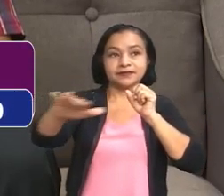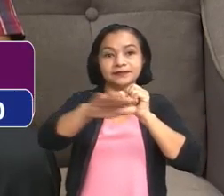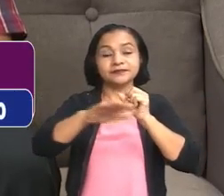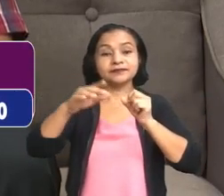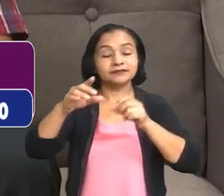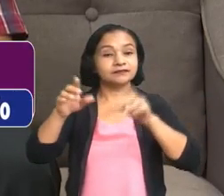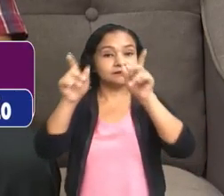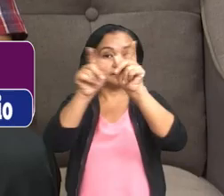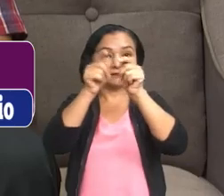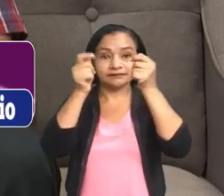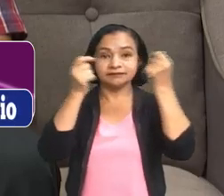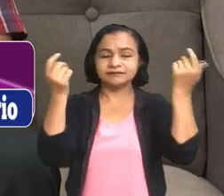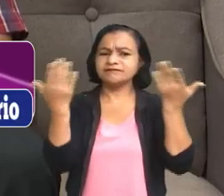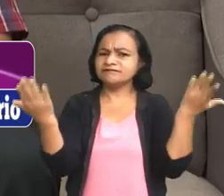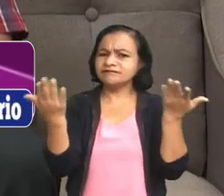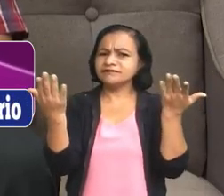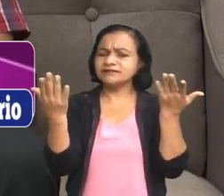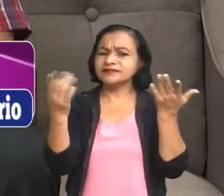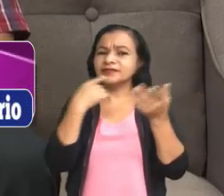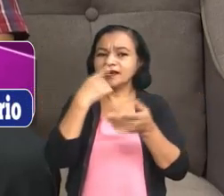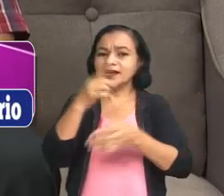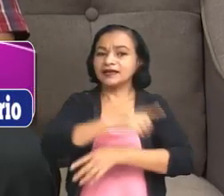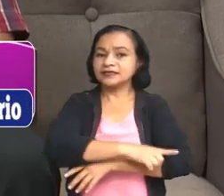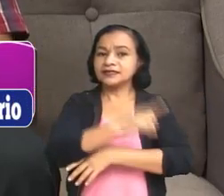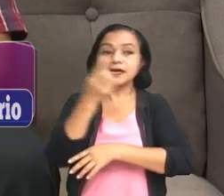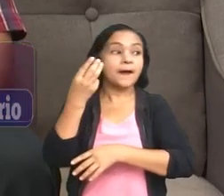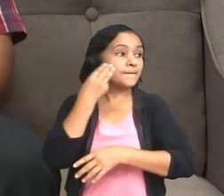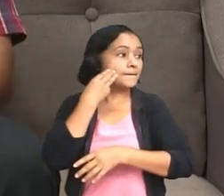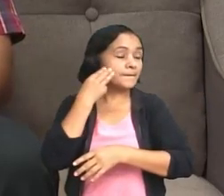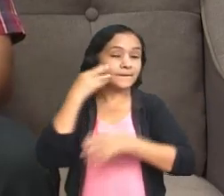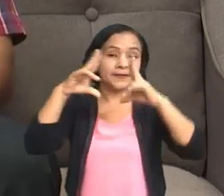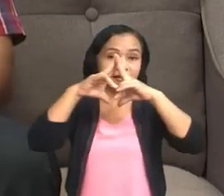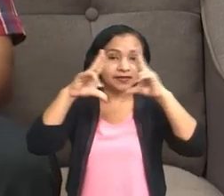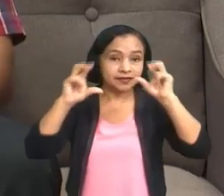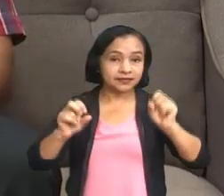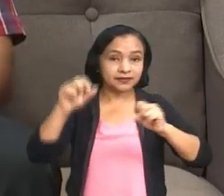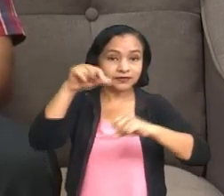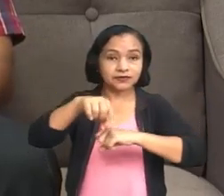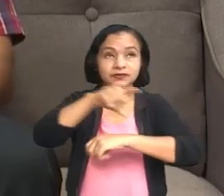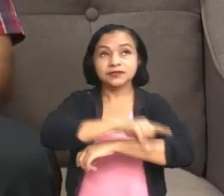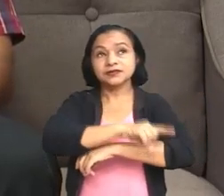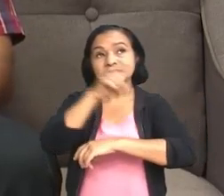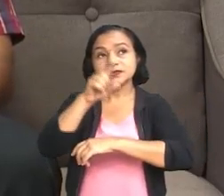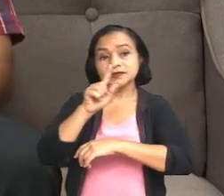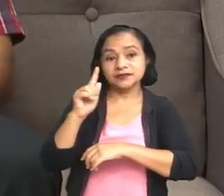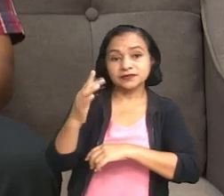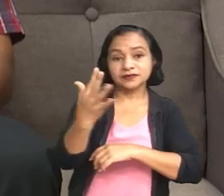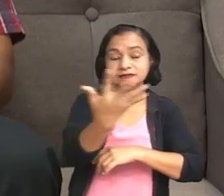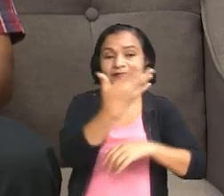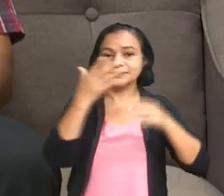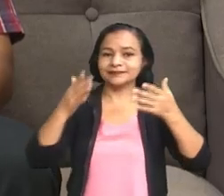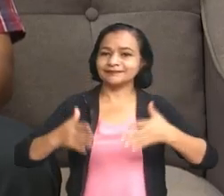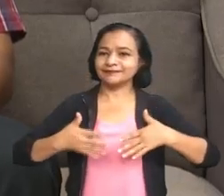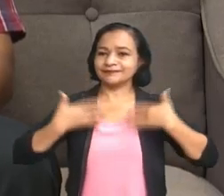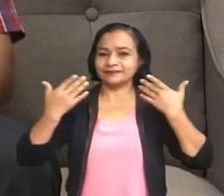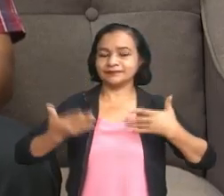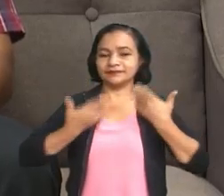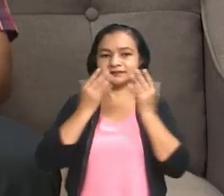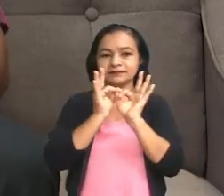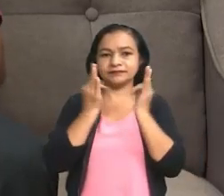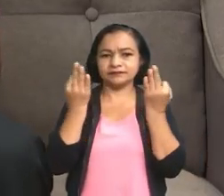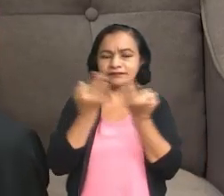precisamente en torno a las madres nicaragüenses. Hoy, a propósito de todas esas celebraciones familiares, estaremos conversando y conociendo cuánto